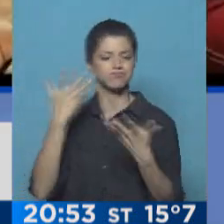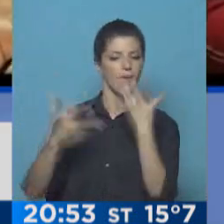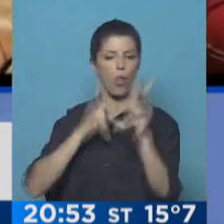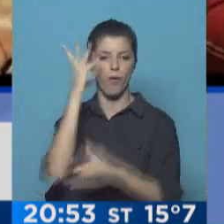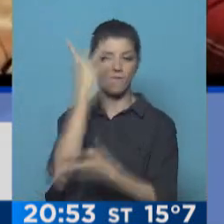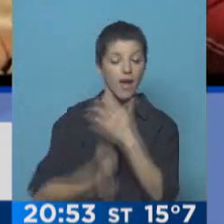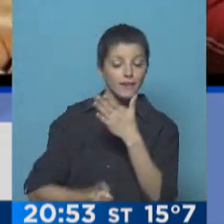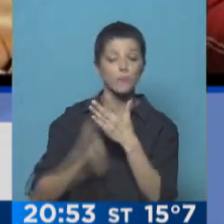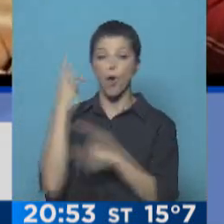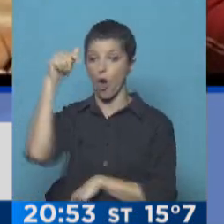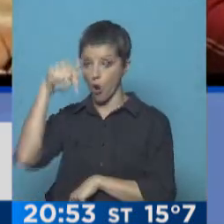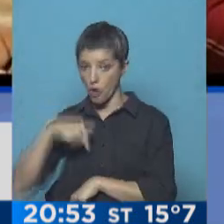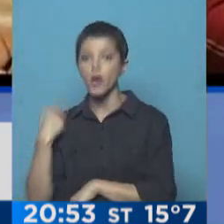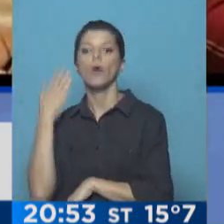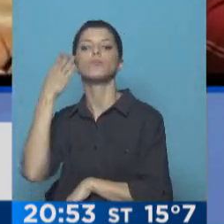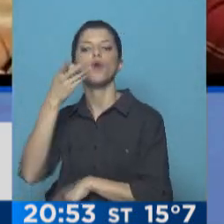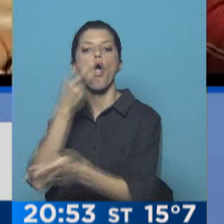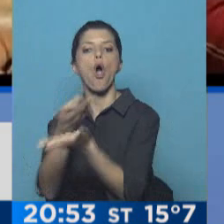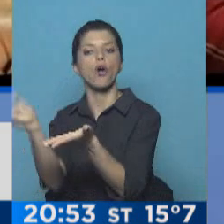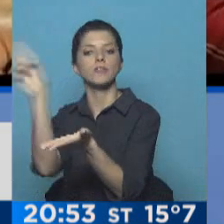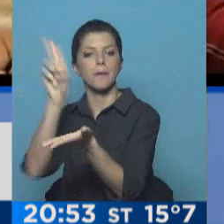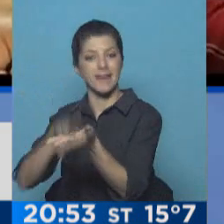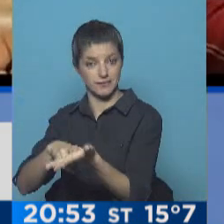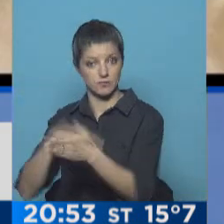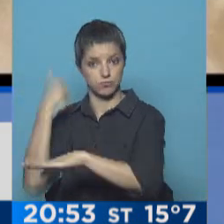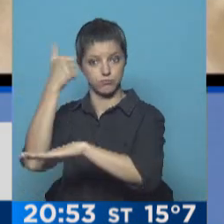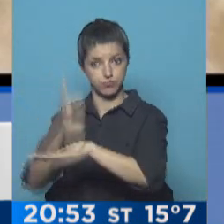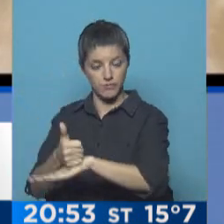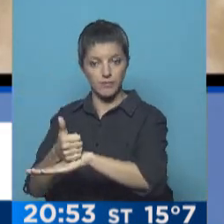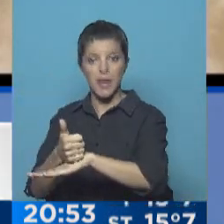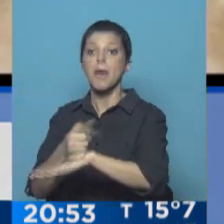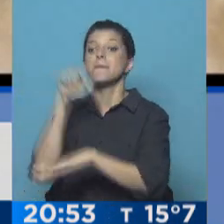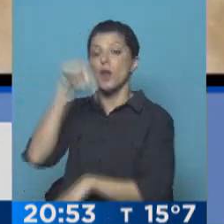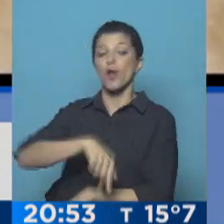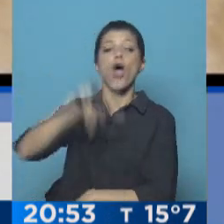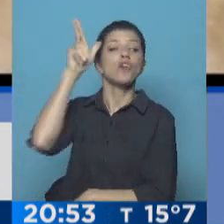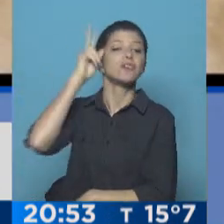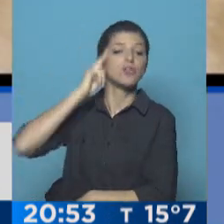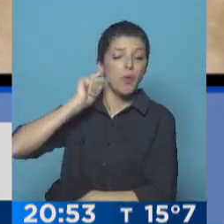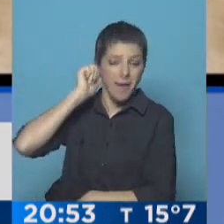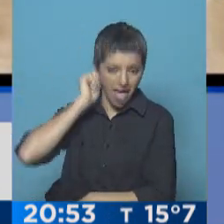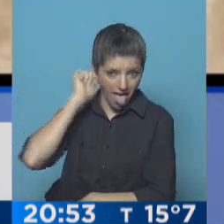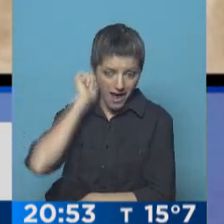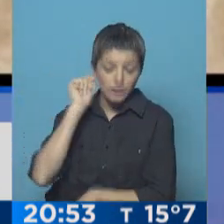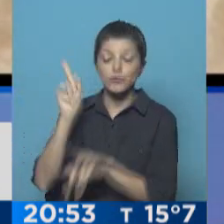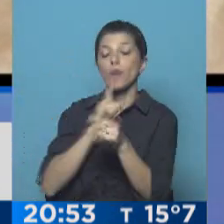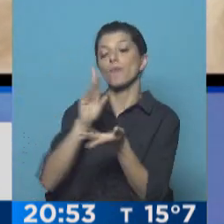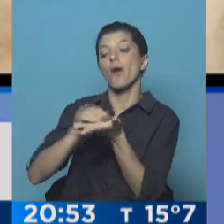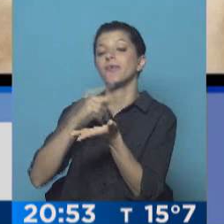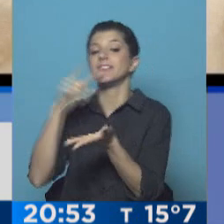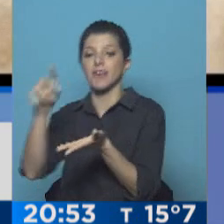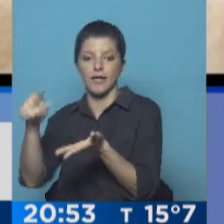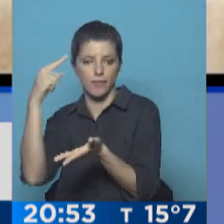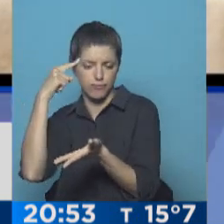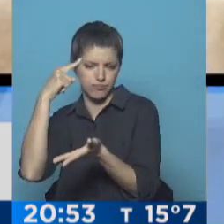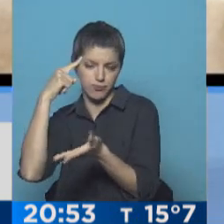Bueno, hoy tuvo que ir otra vez a la sala para presentarse, pero tiene 89 años. Desde la defensa dicen que tiene demencia